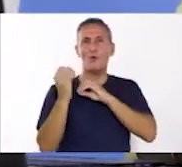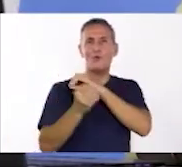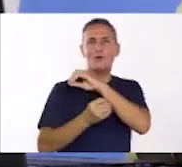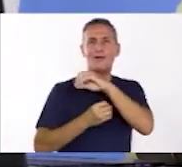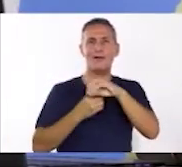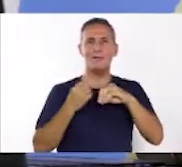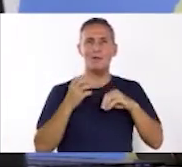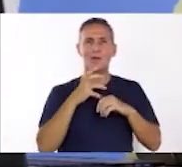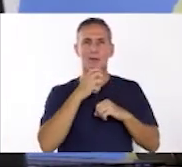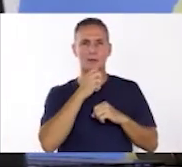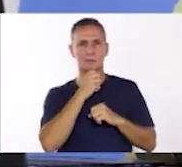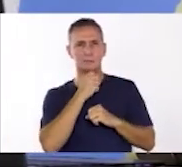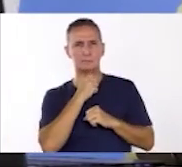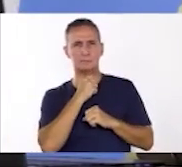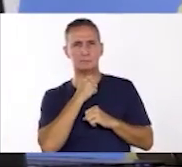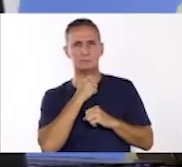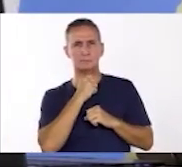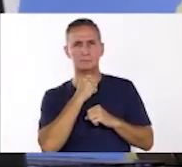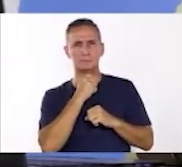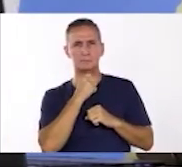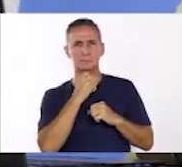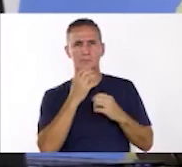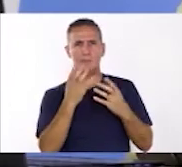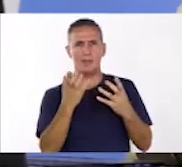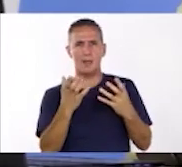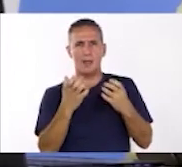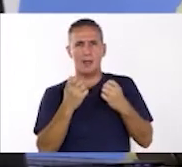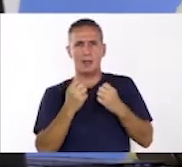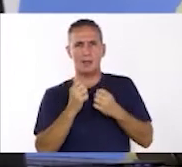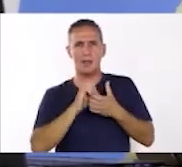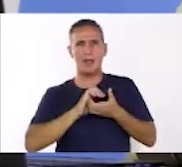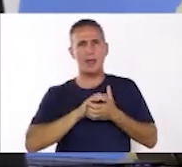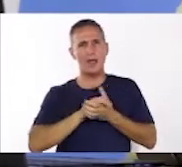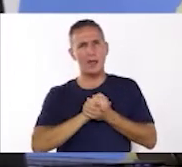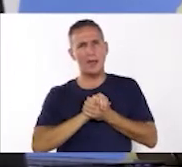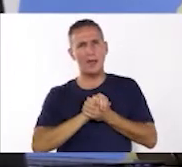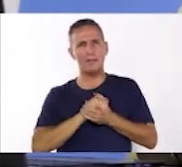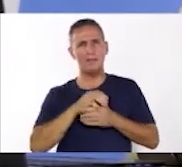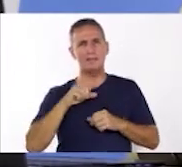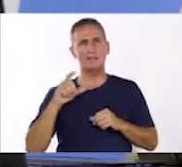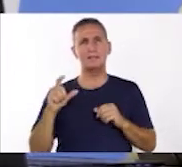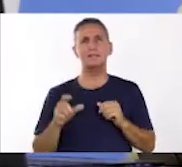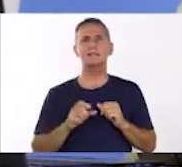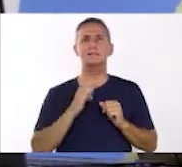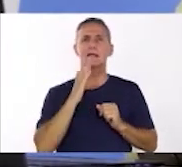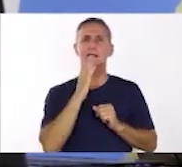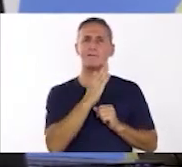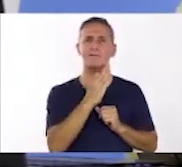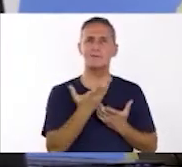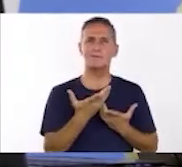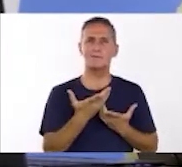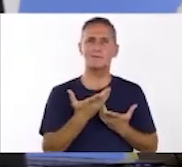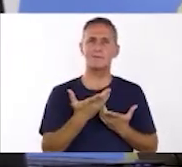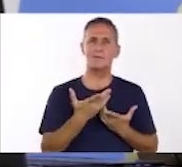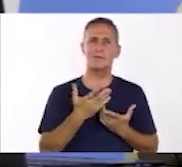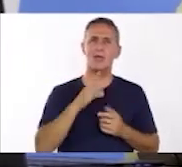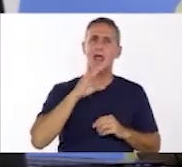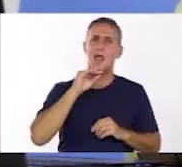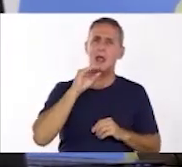grave. Atraía la amistad leal y bondadosa. Era sobre todo su